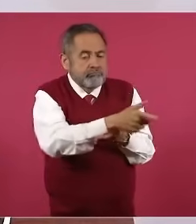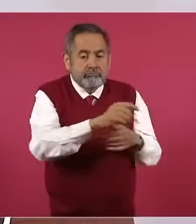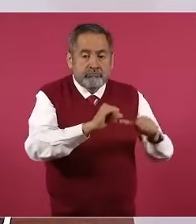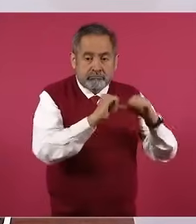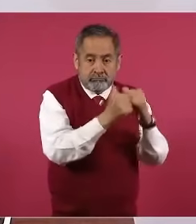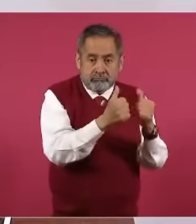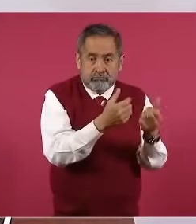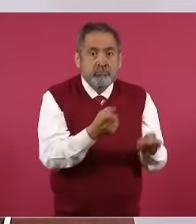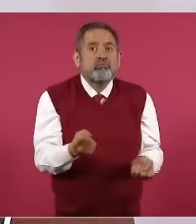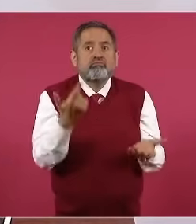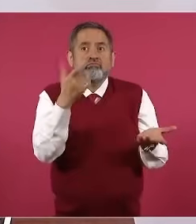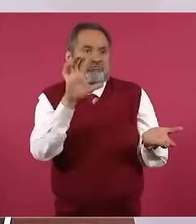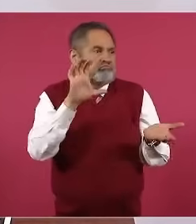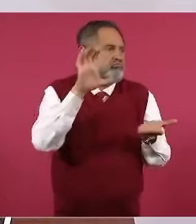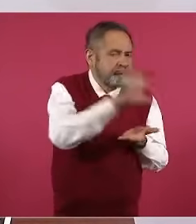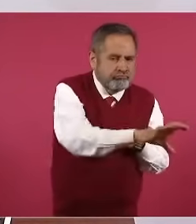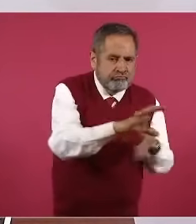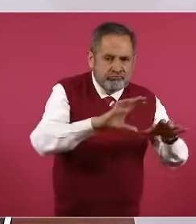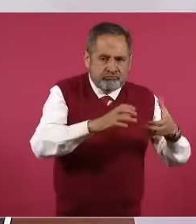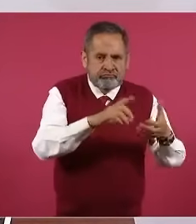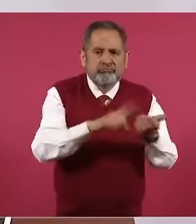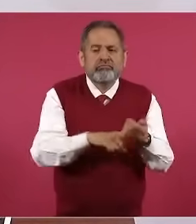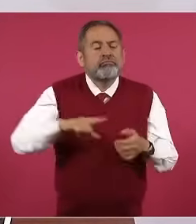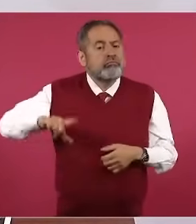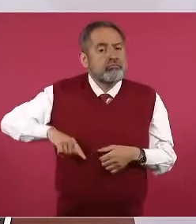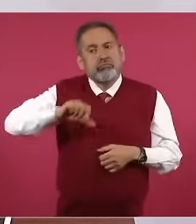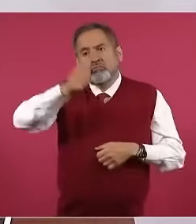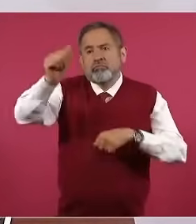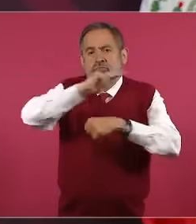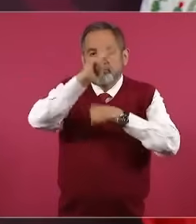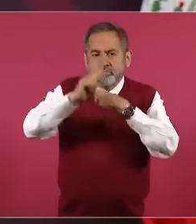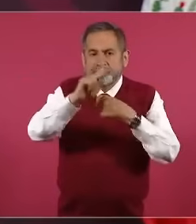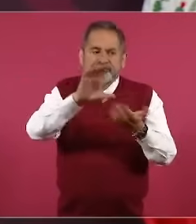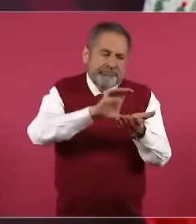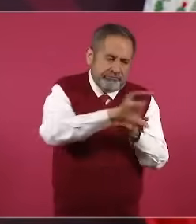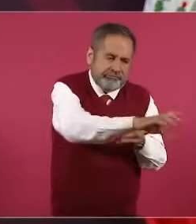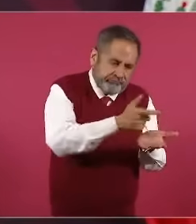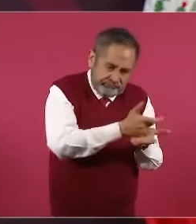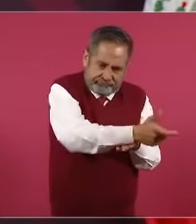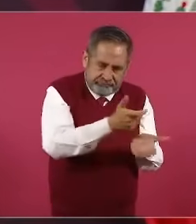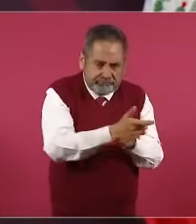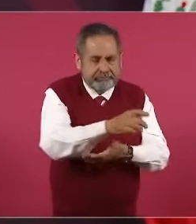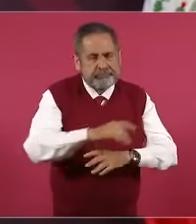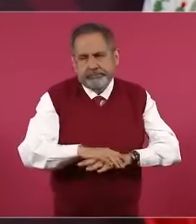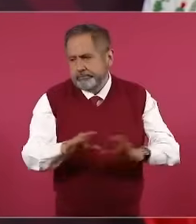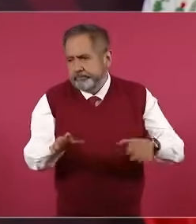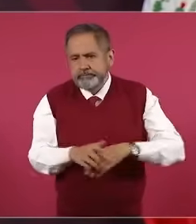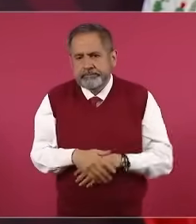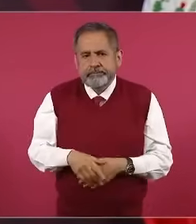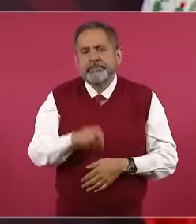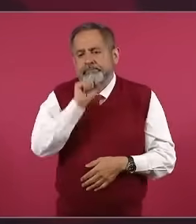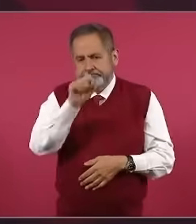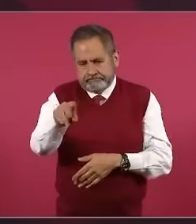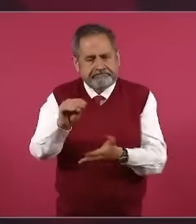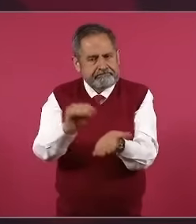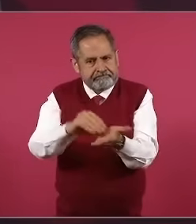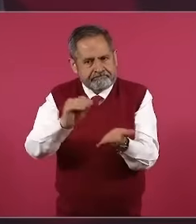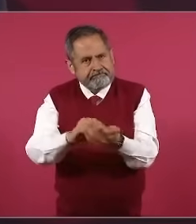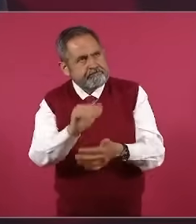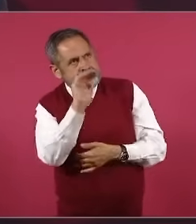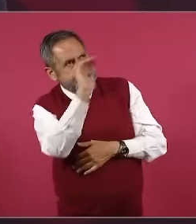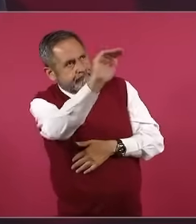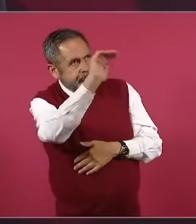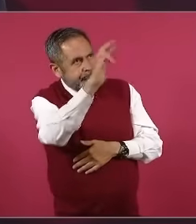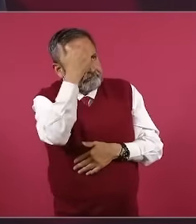asociación de gobiernos del extranjero, también para seguirle recordando al gobierno de